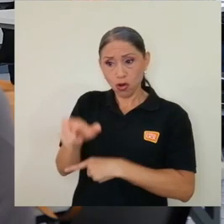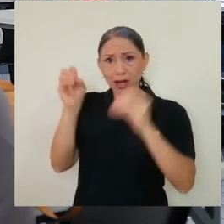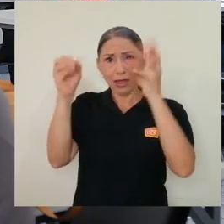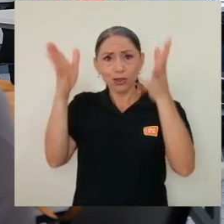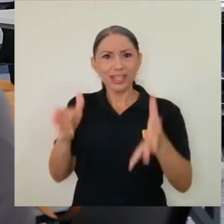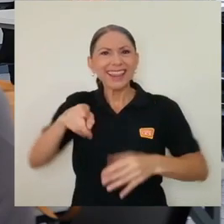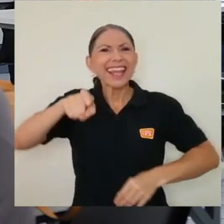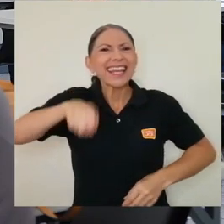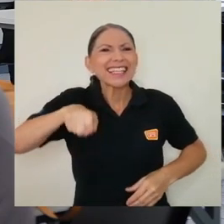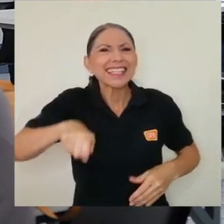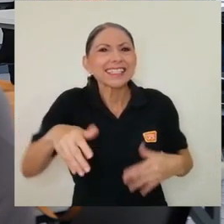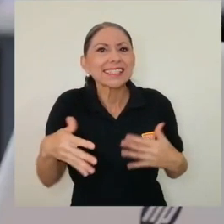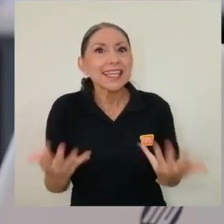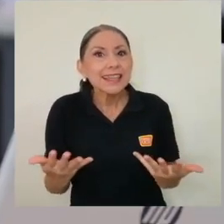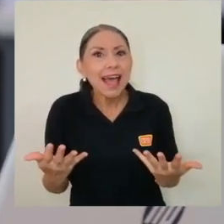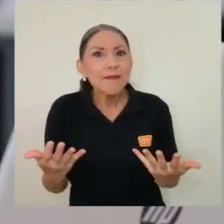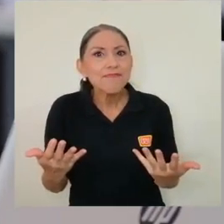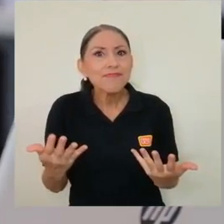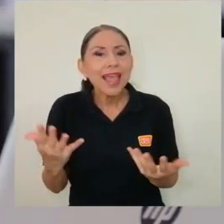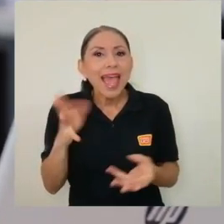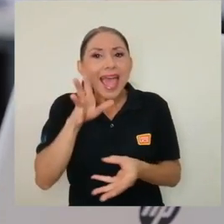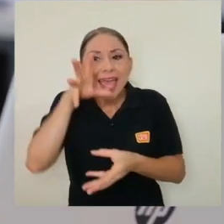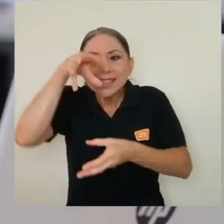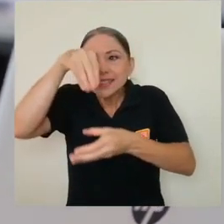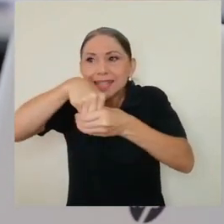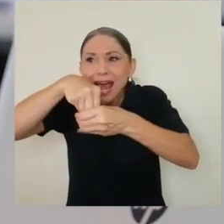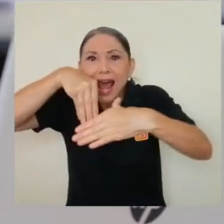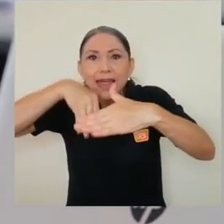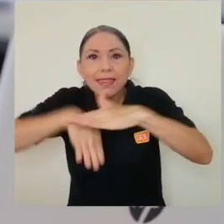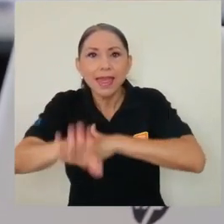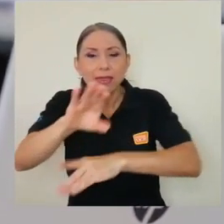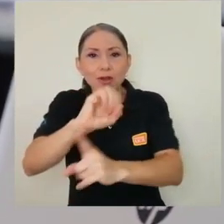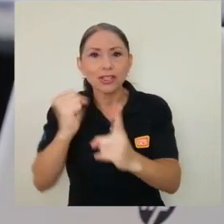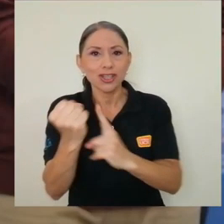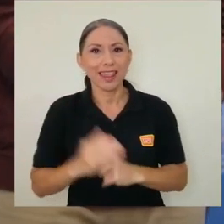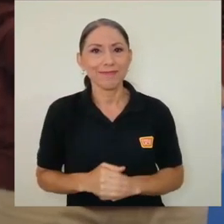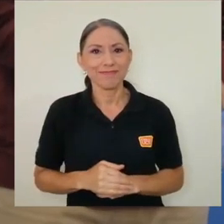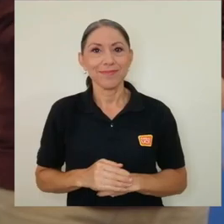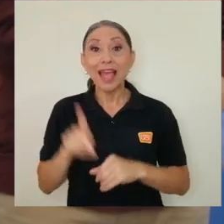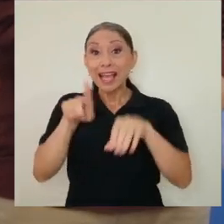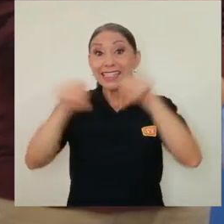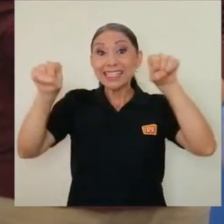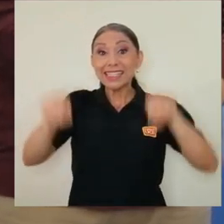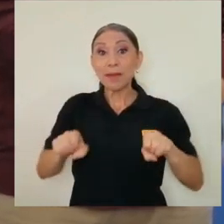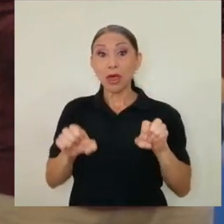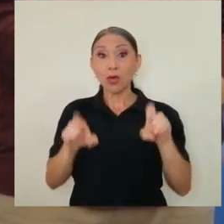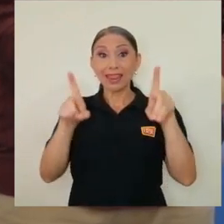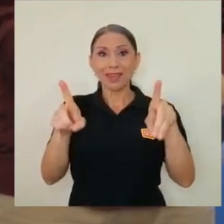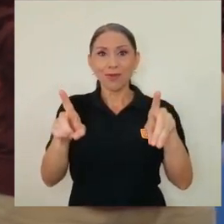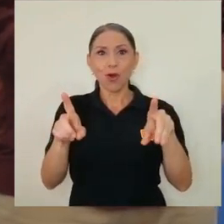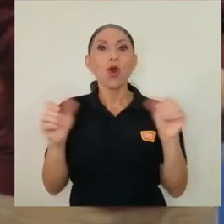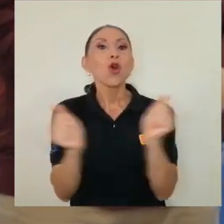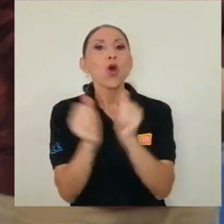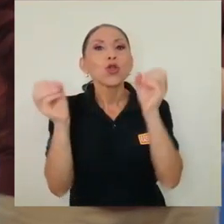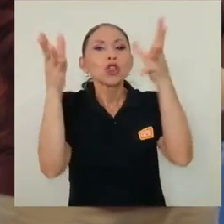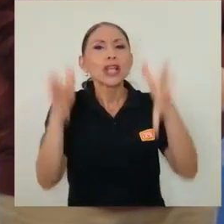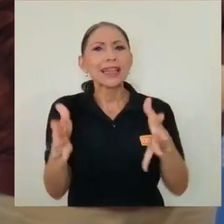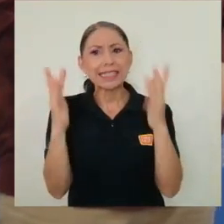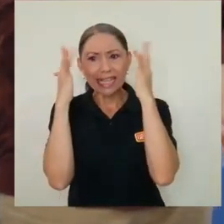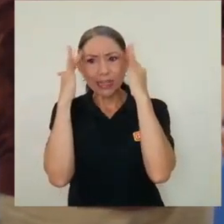necesita es estar adentro de la sociedad un sistema educativo y docentes que se